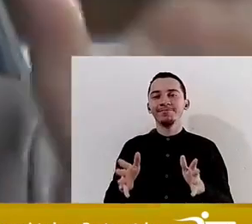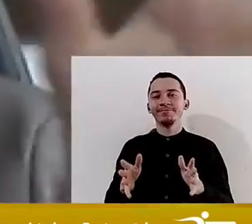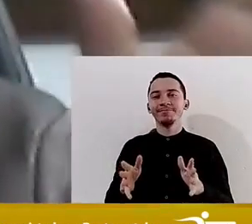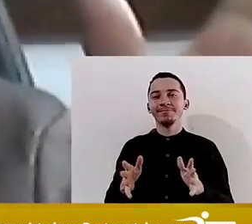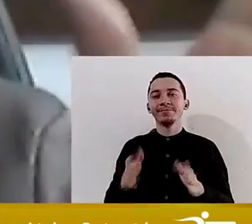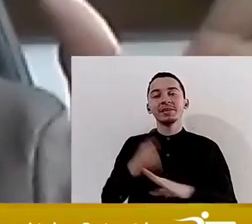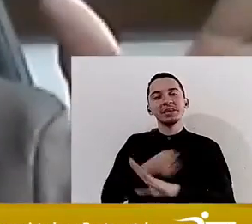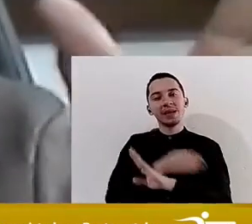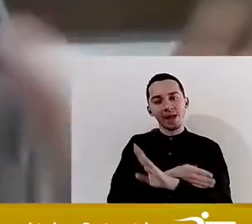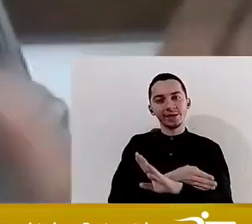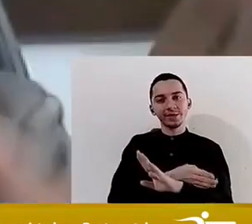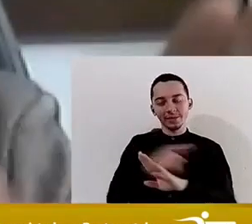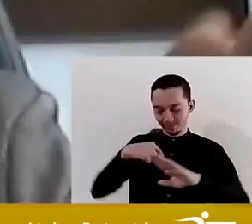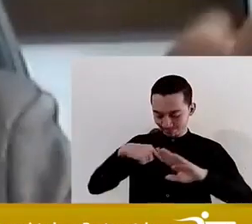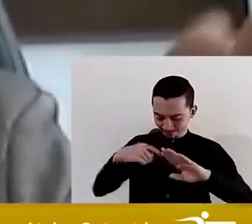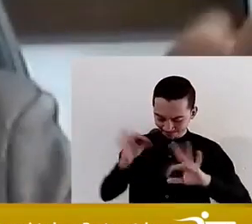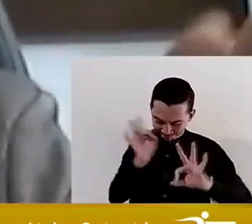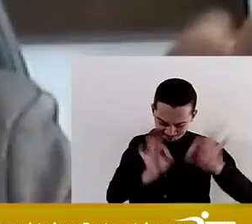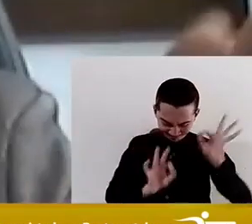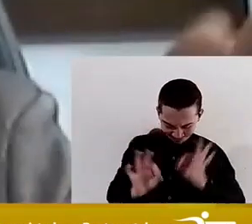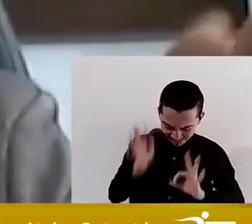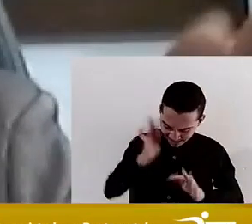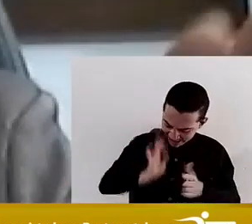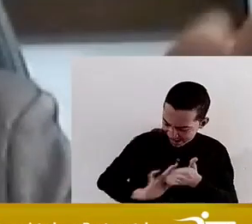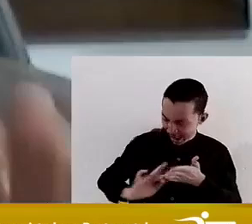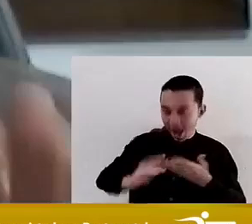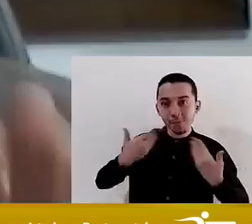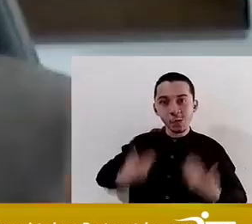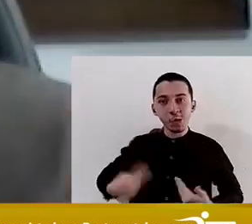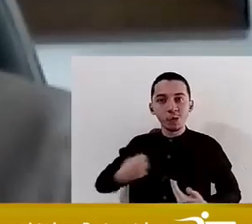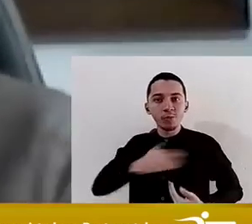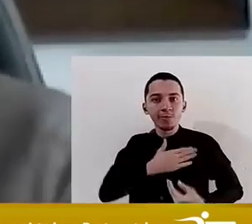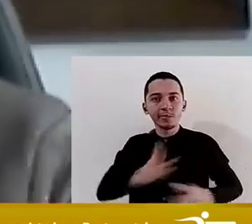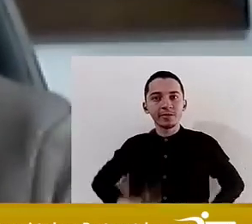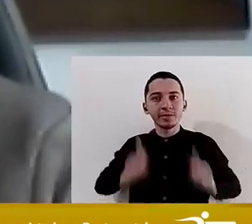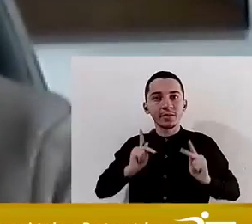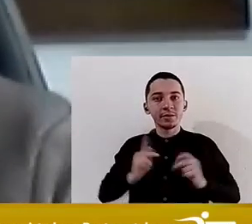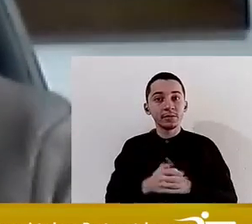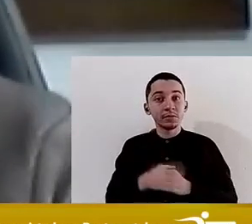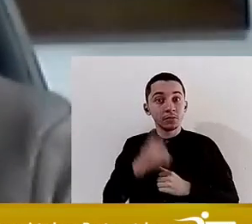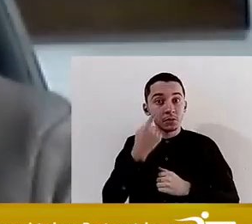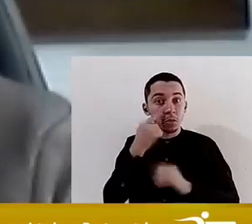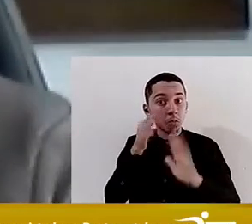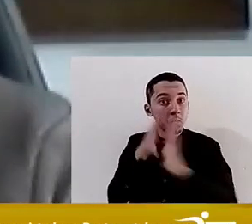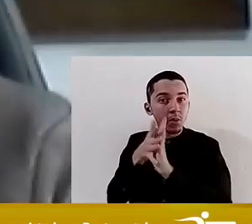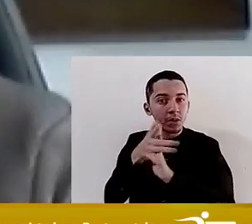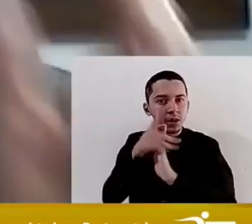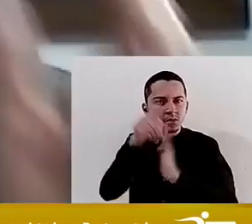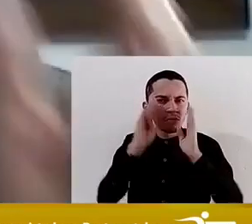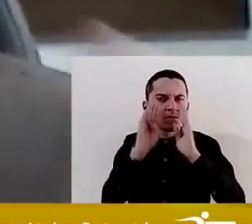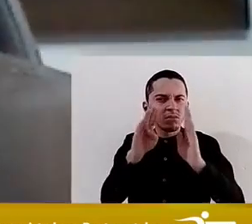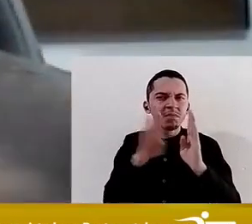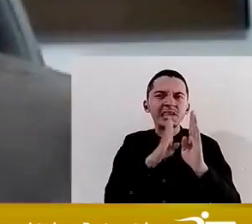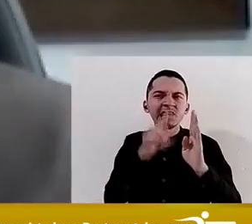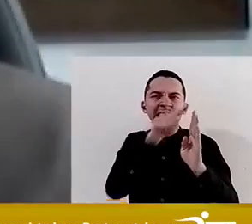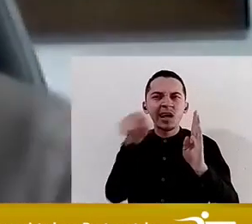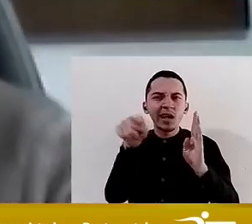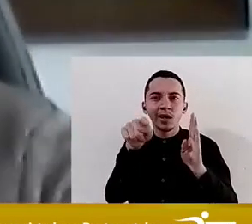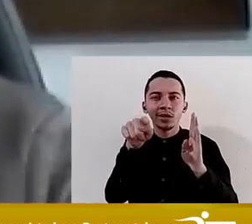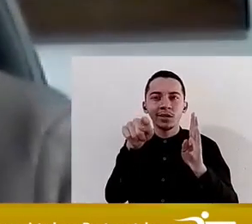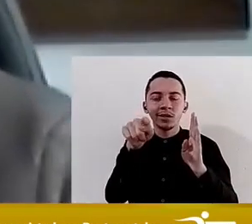limpio. Estamos hablando con los que conocen las Escrituras. Estamos hablando con los nacidos de